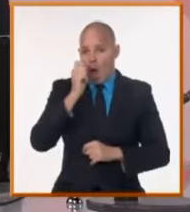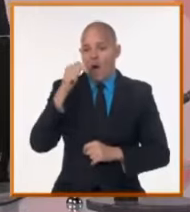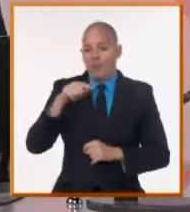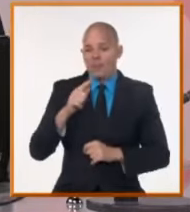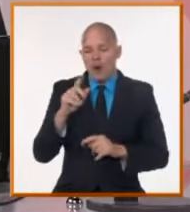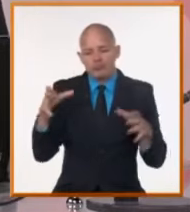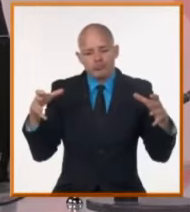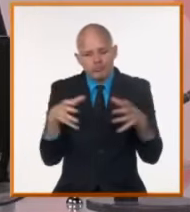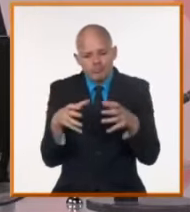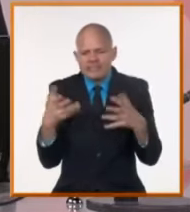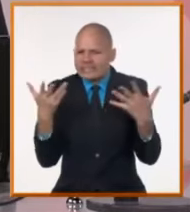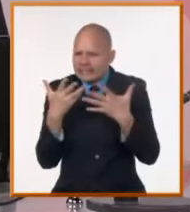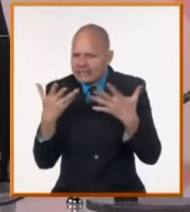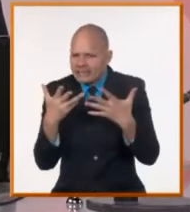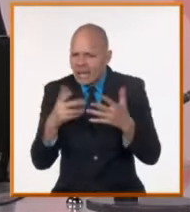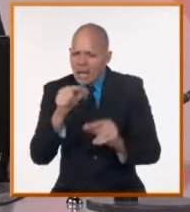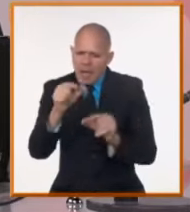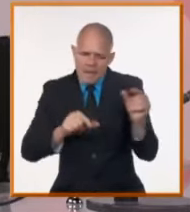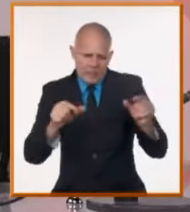claro,